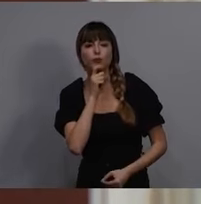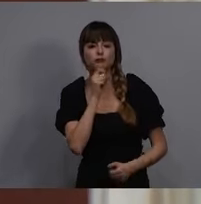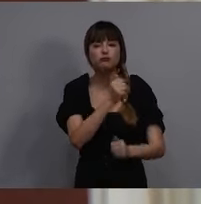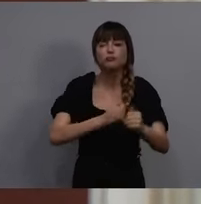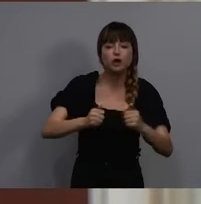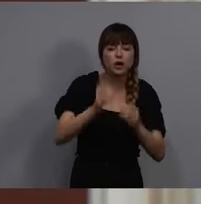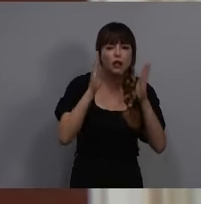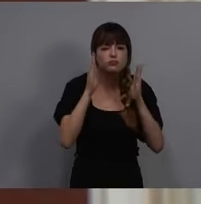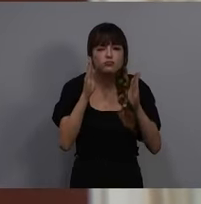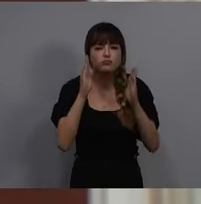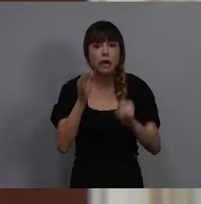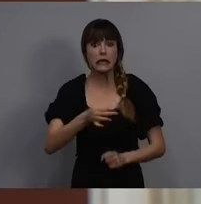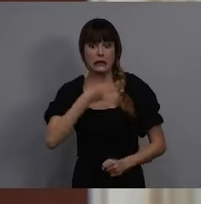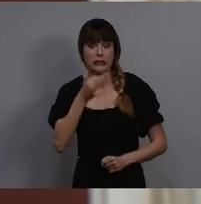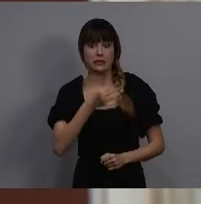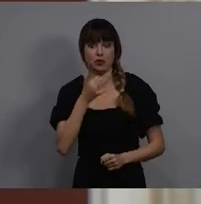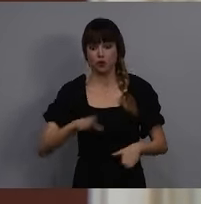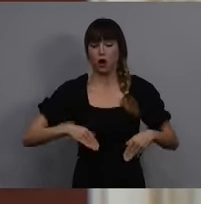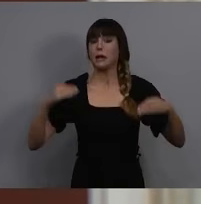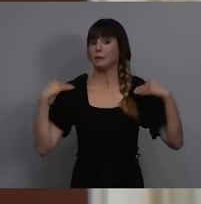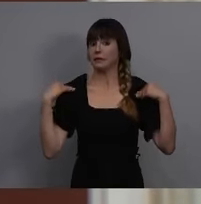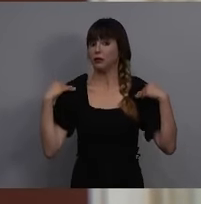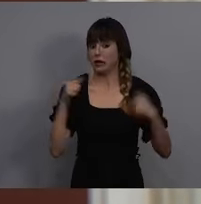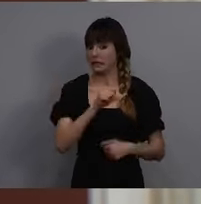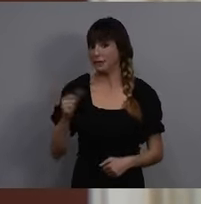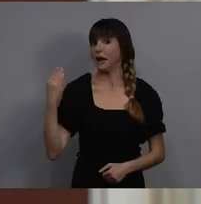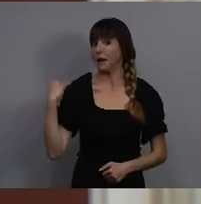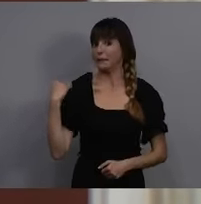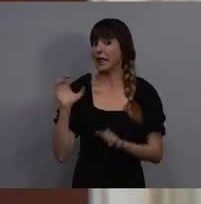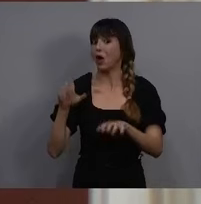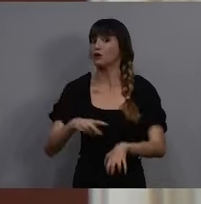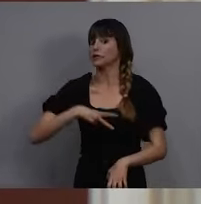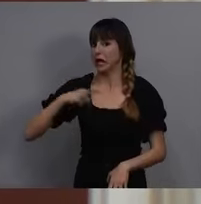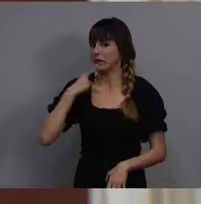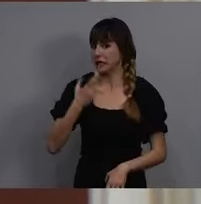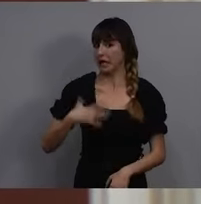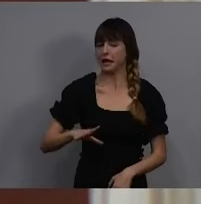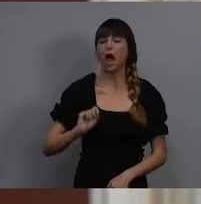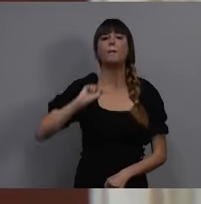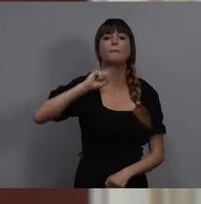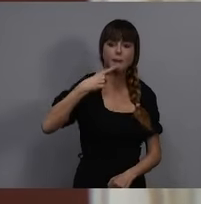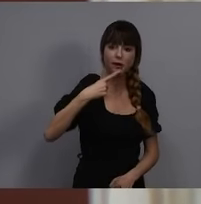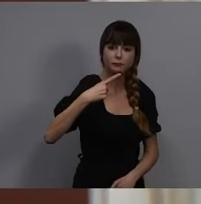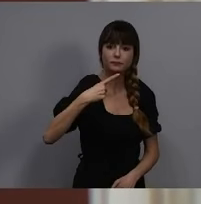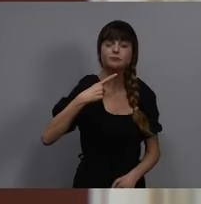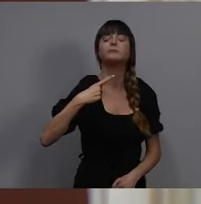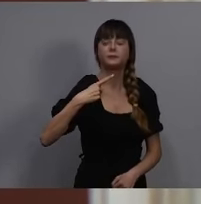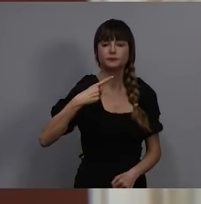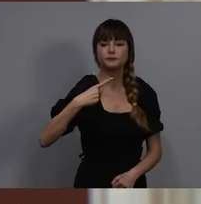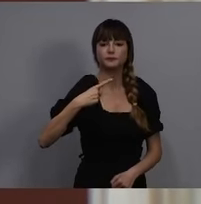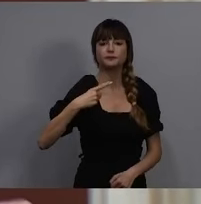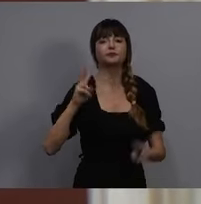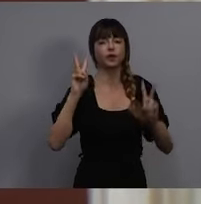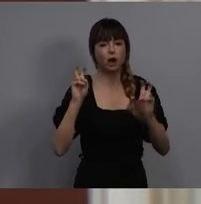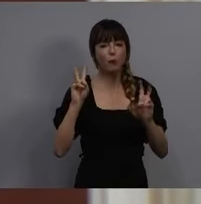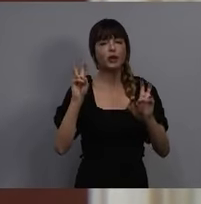que detall en el discurso de investidura de la pasada semana en las Cortes generales en primer lugar culminar la modernización